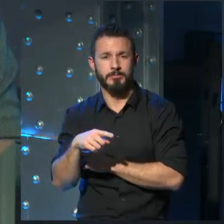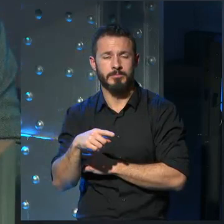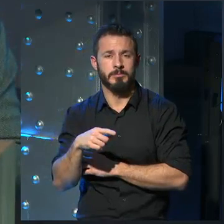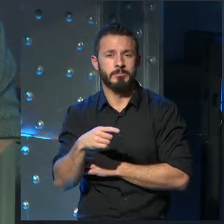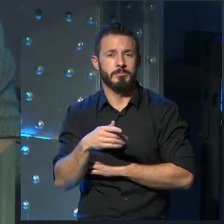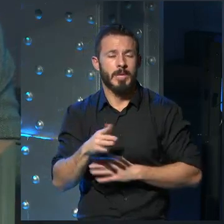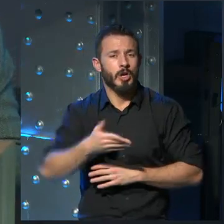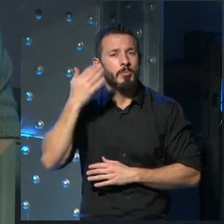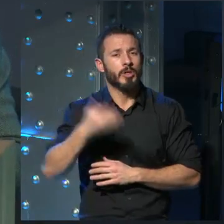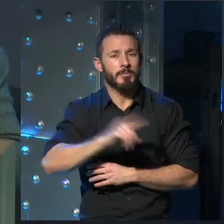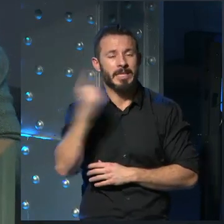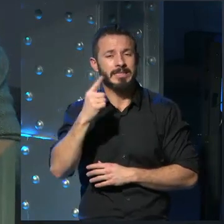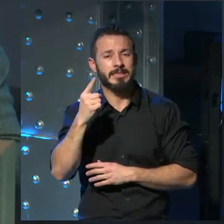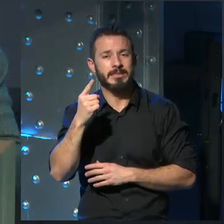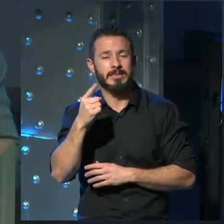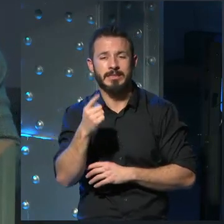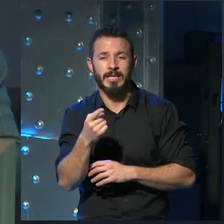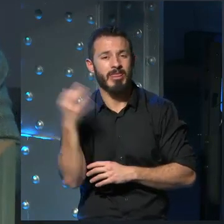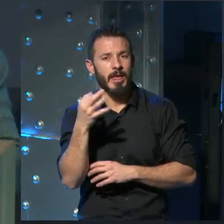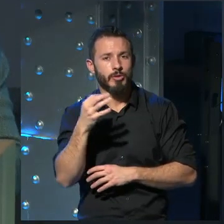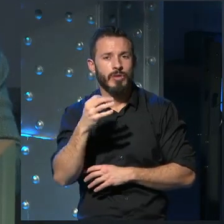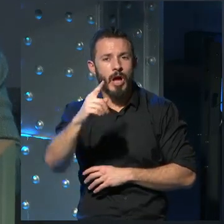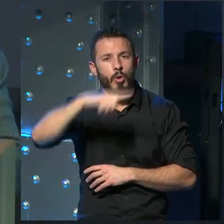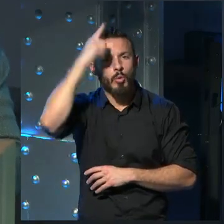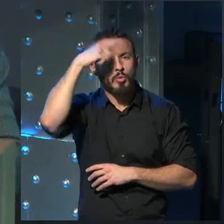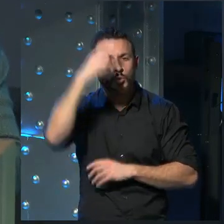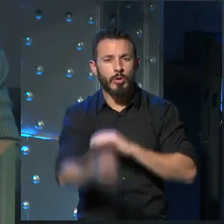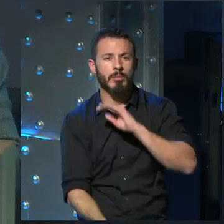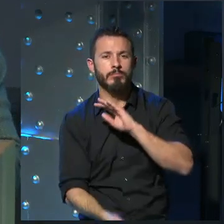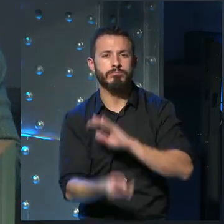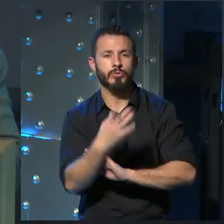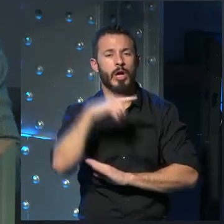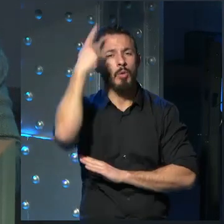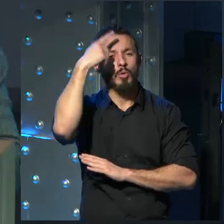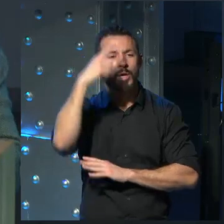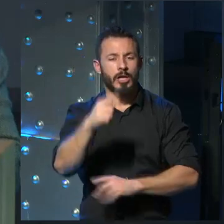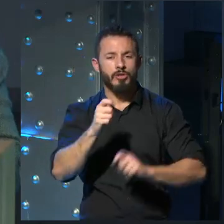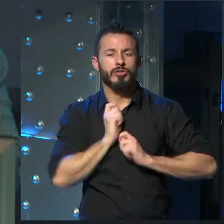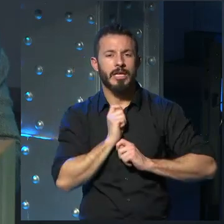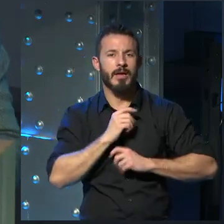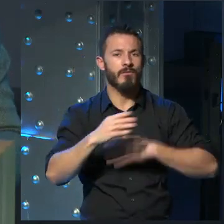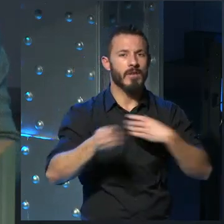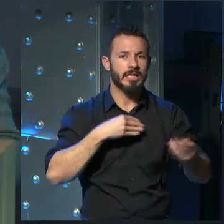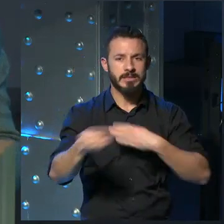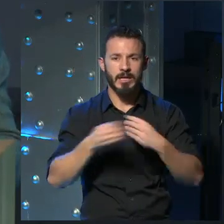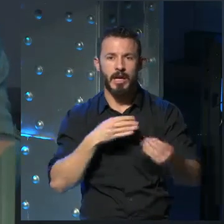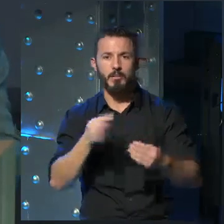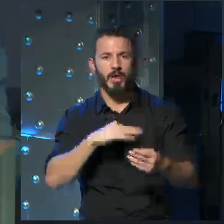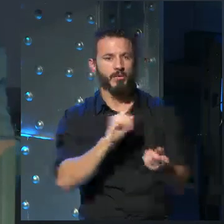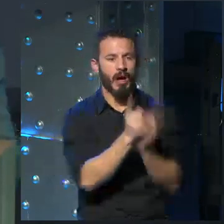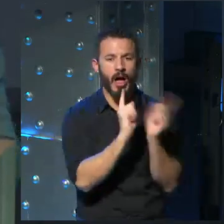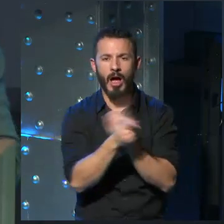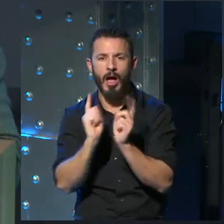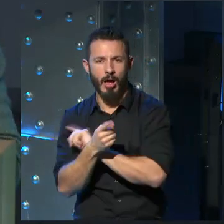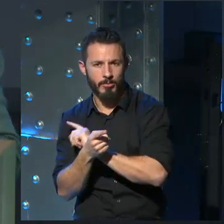seamos capaces de generar una cultura que nos permita ser permeables al cambio, que nos permita acometer e incorporar todos esos